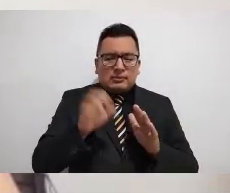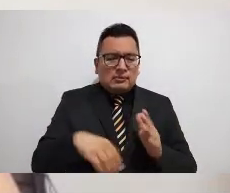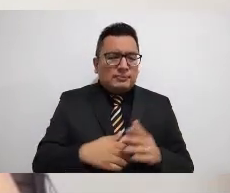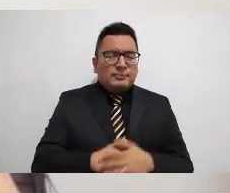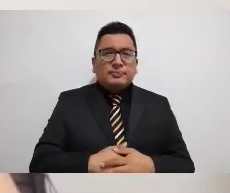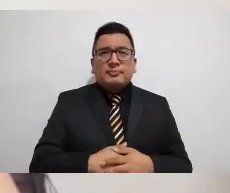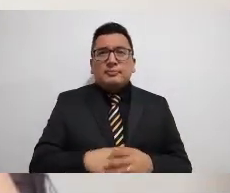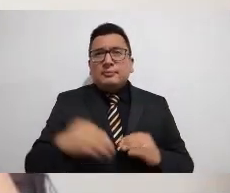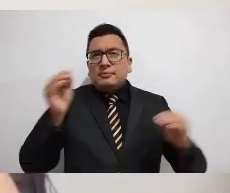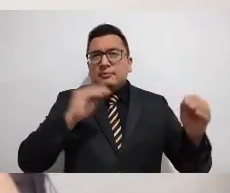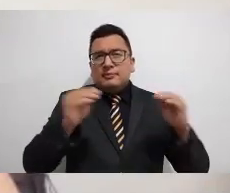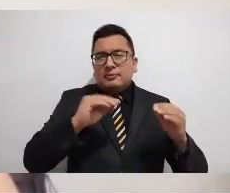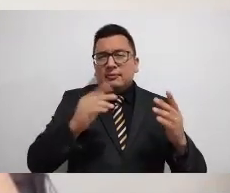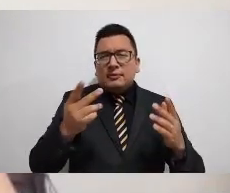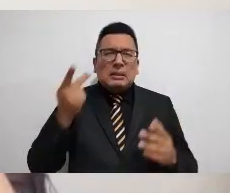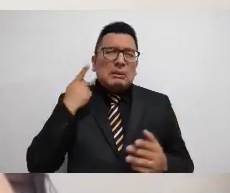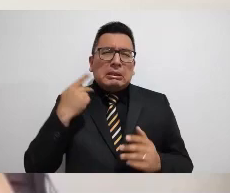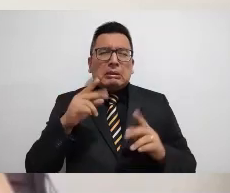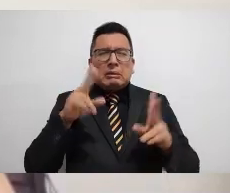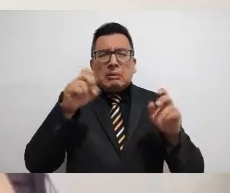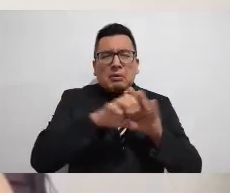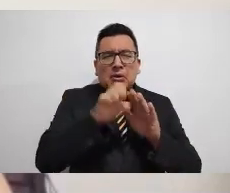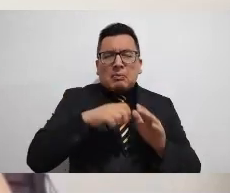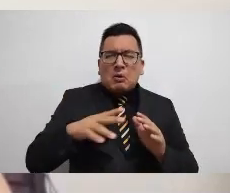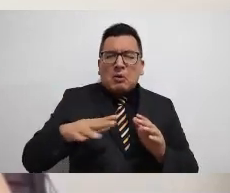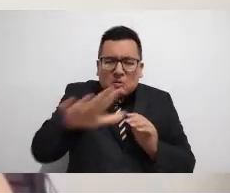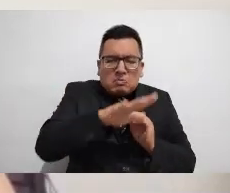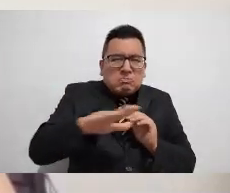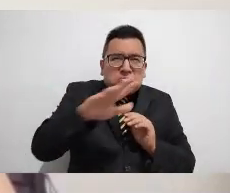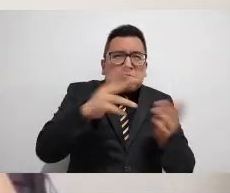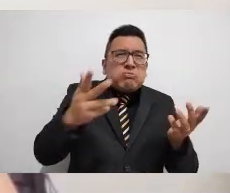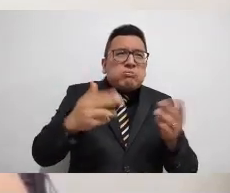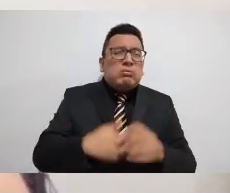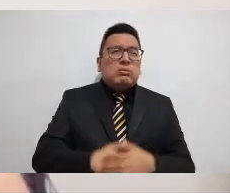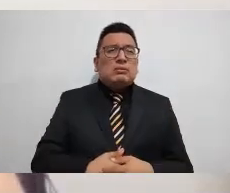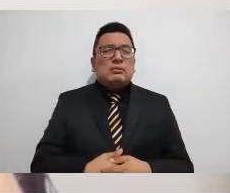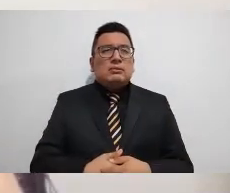conflictos políticos sociales, ¿no? Temas de territorio, temas de